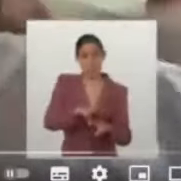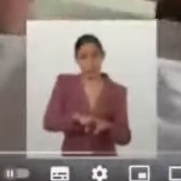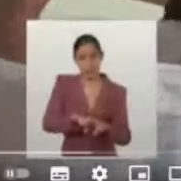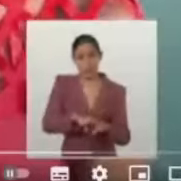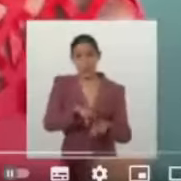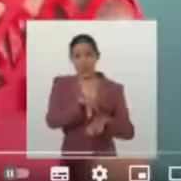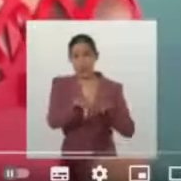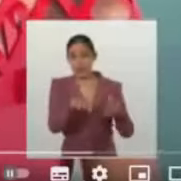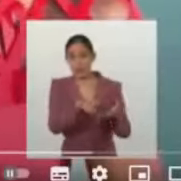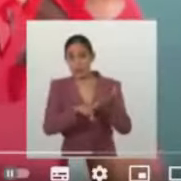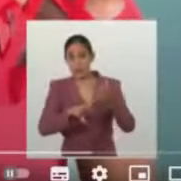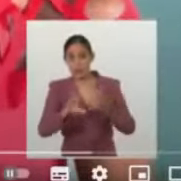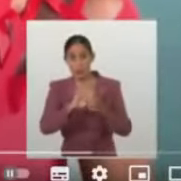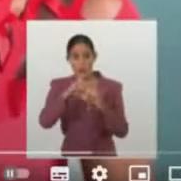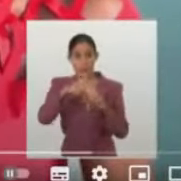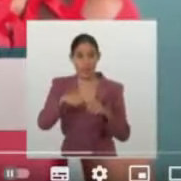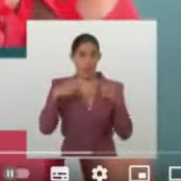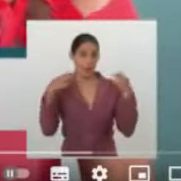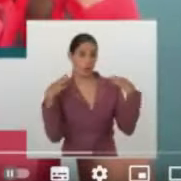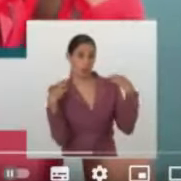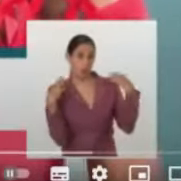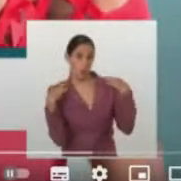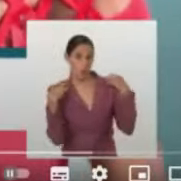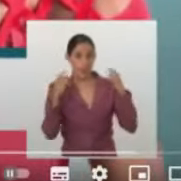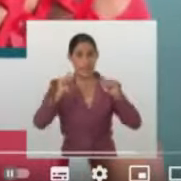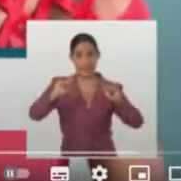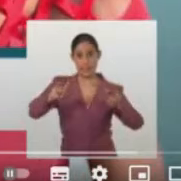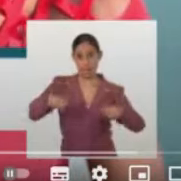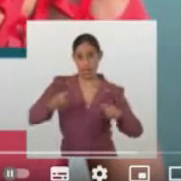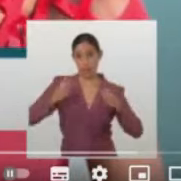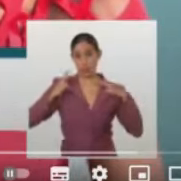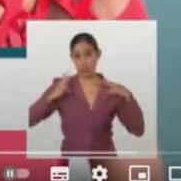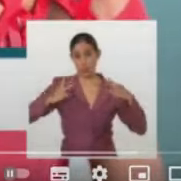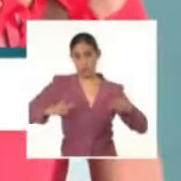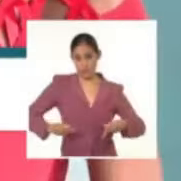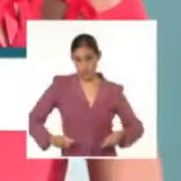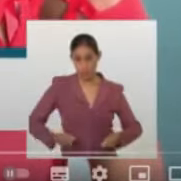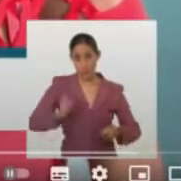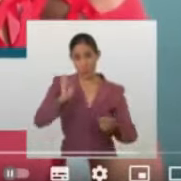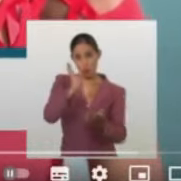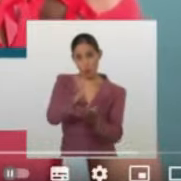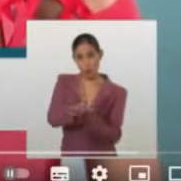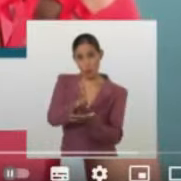Guantánamo. Ropa, zapatos, uniformes escolares